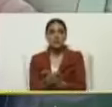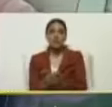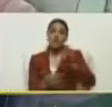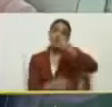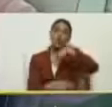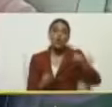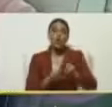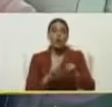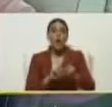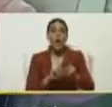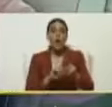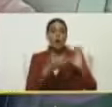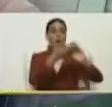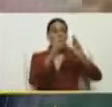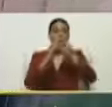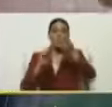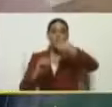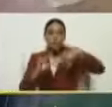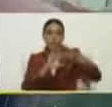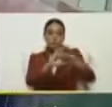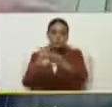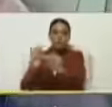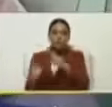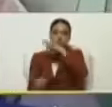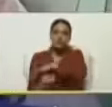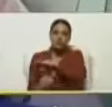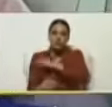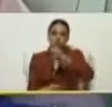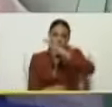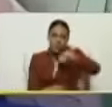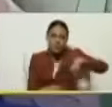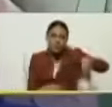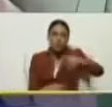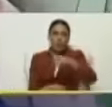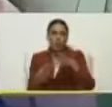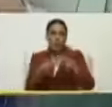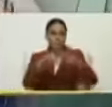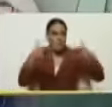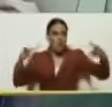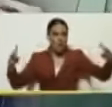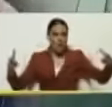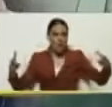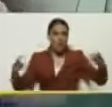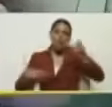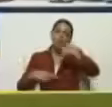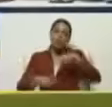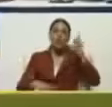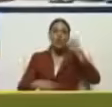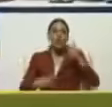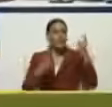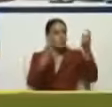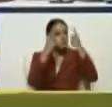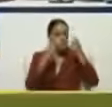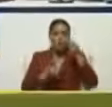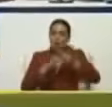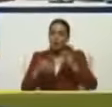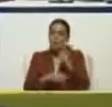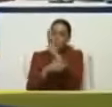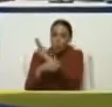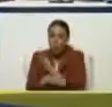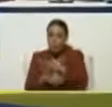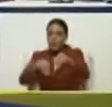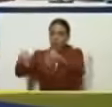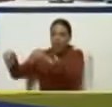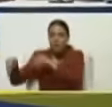comunitario, con el mismo concepto, Ángel, de cuidar la tierra,